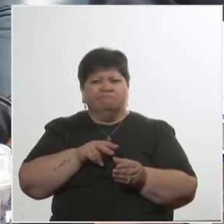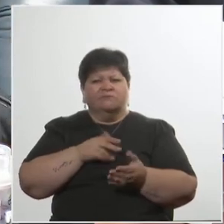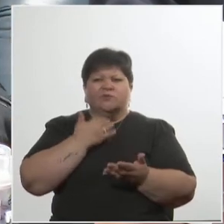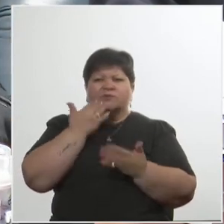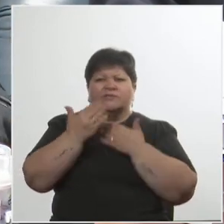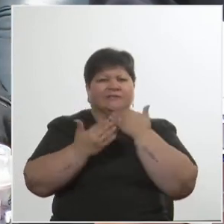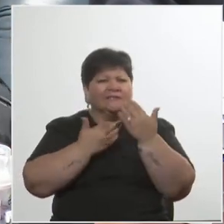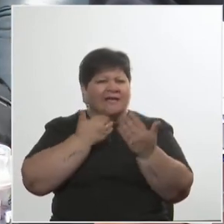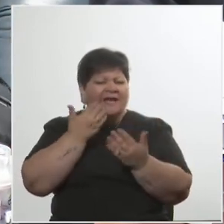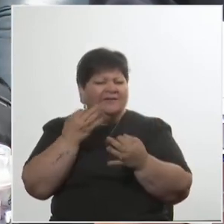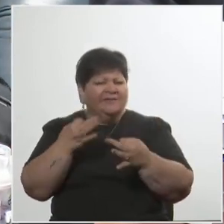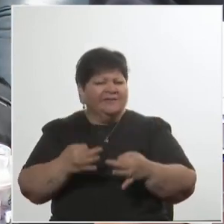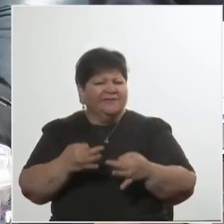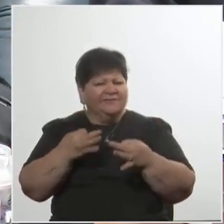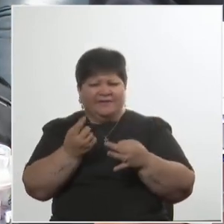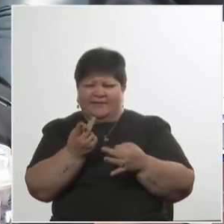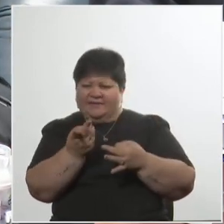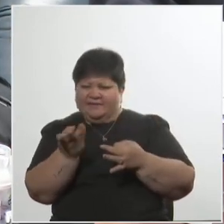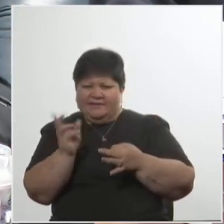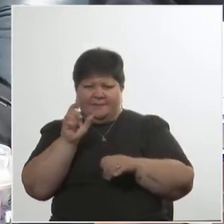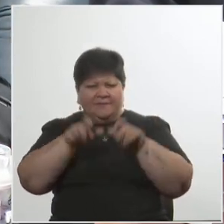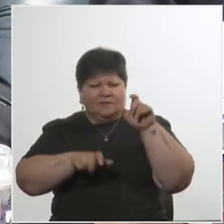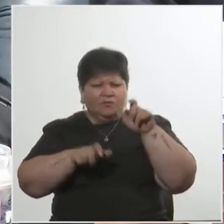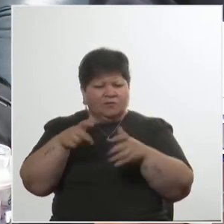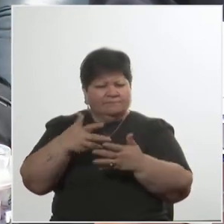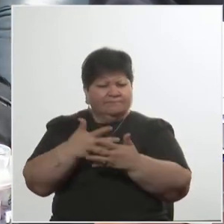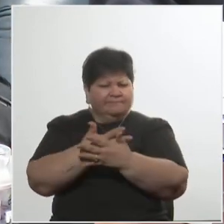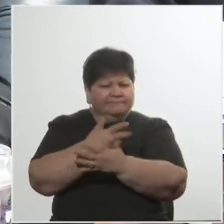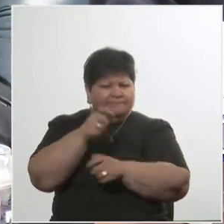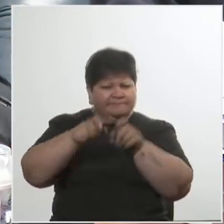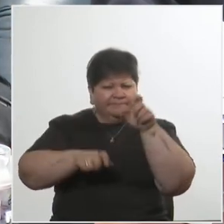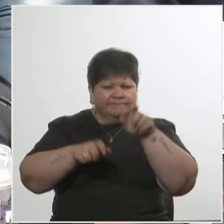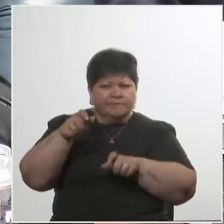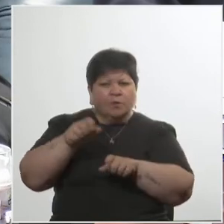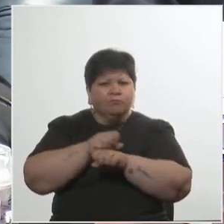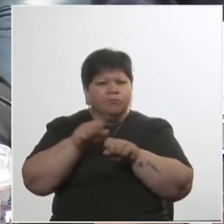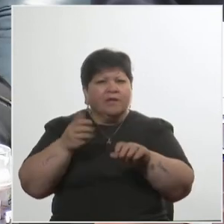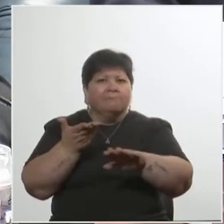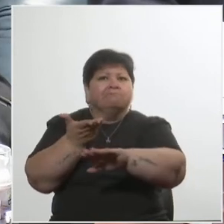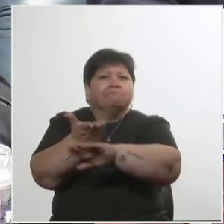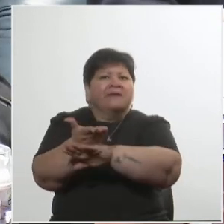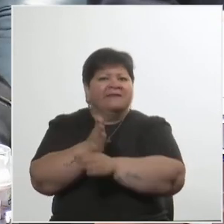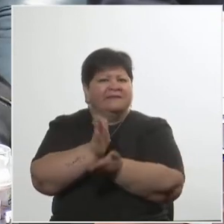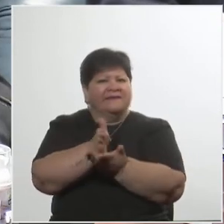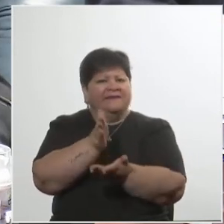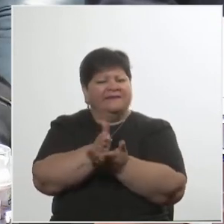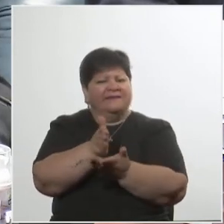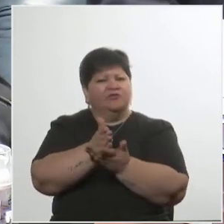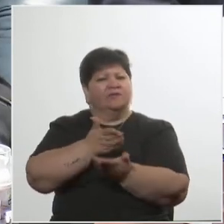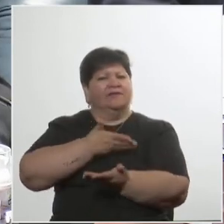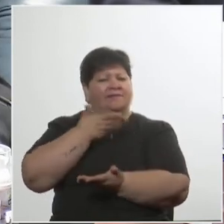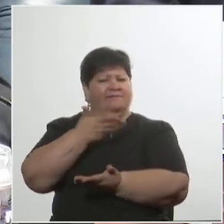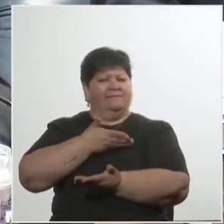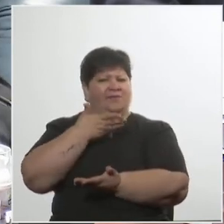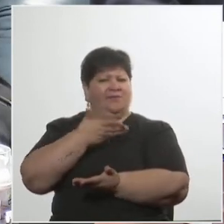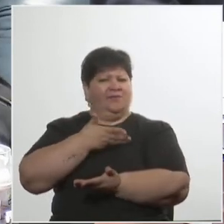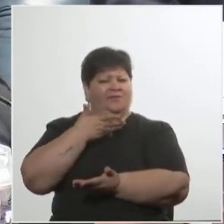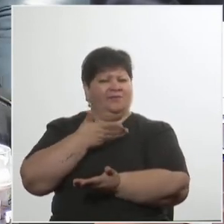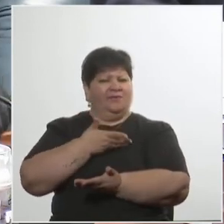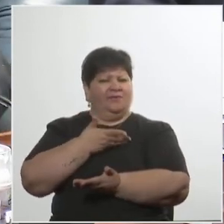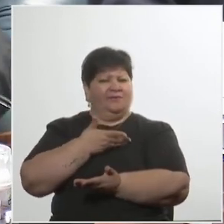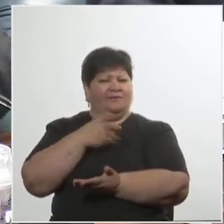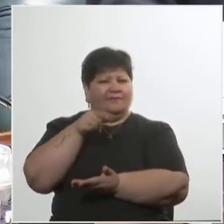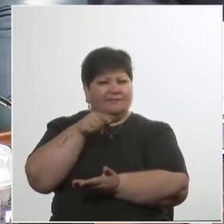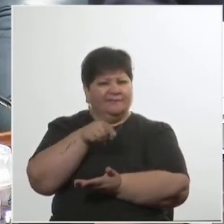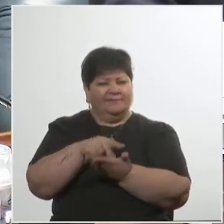sabe Qué cantidad de gente va a ser la que puedas tener derecho a reclamar a partir de esta